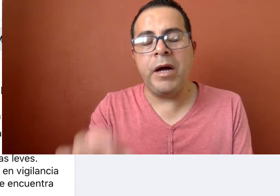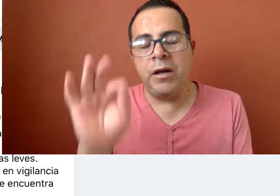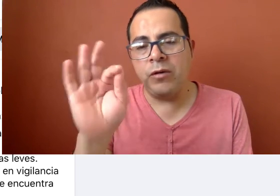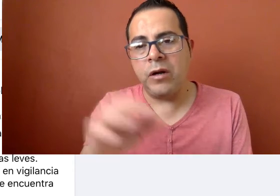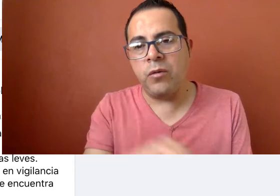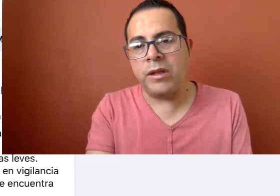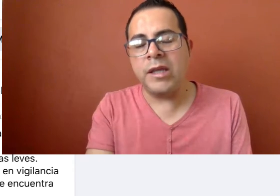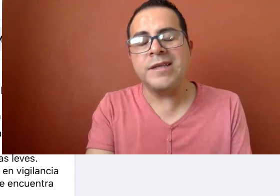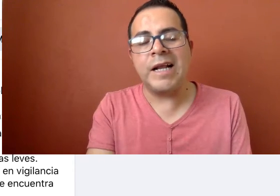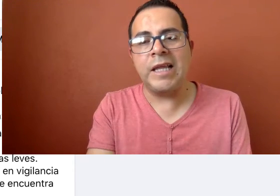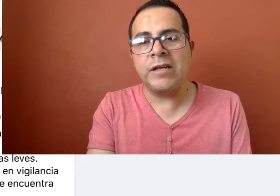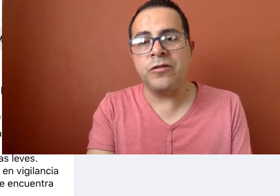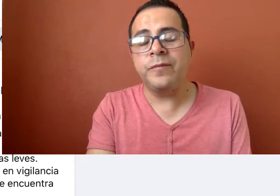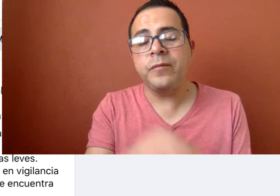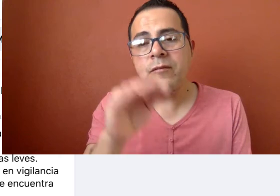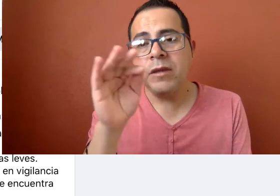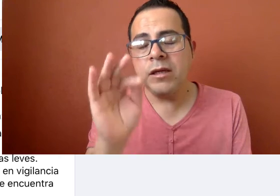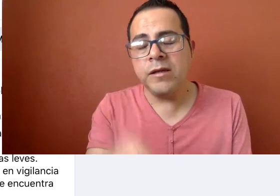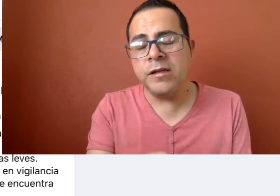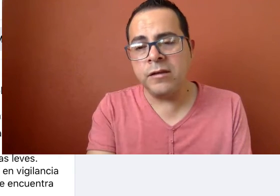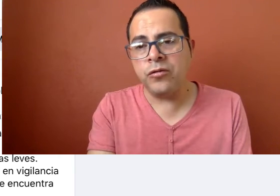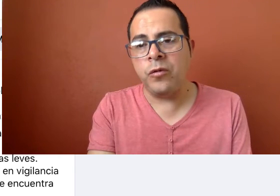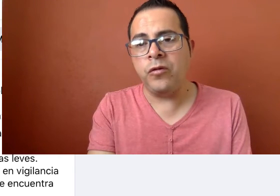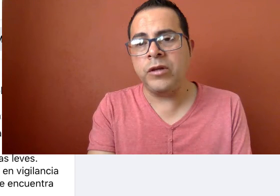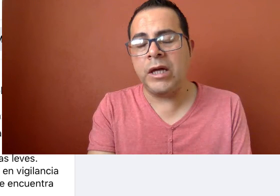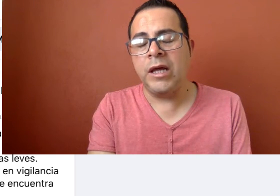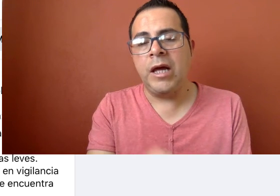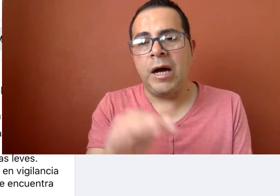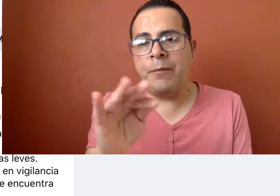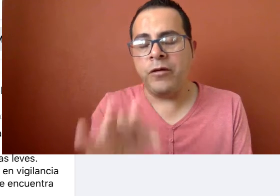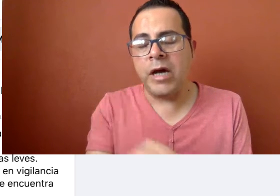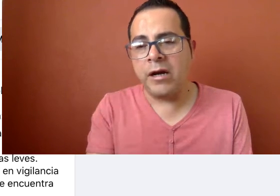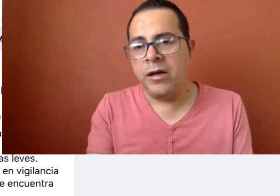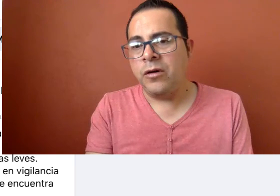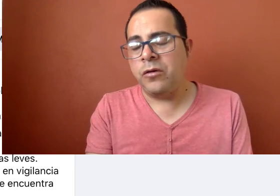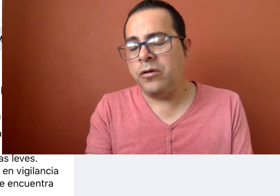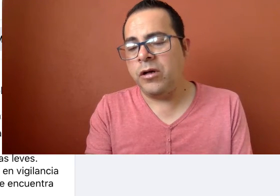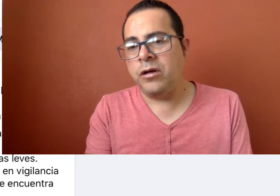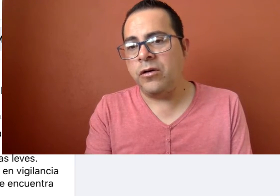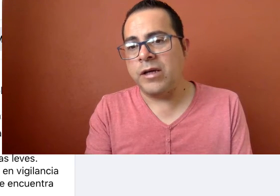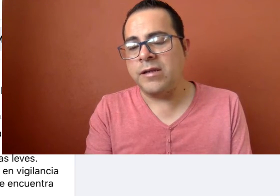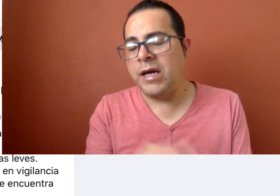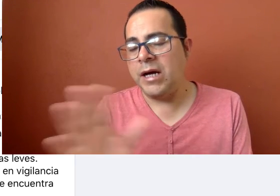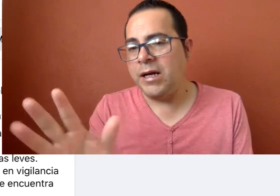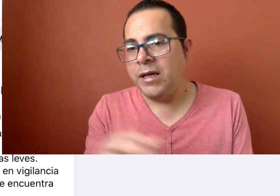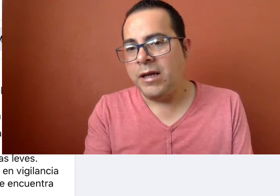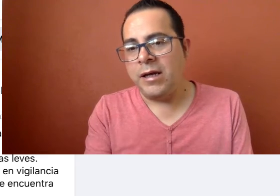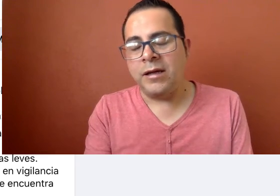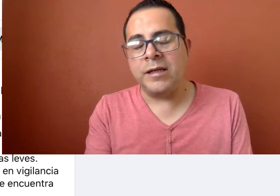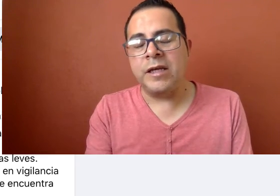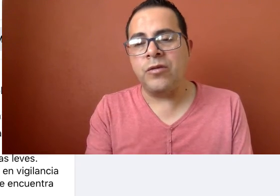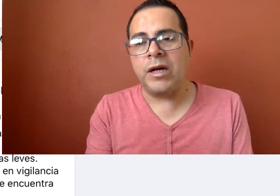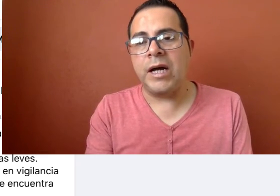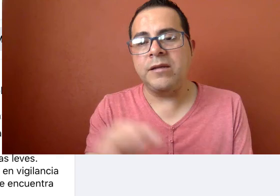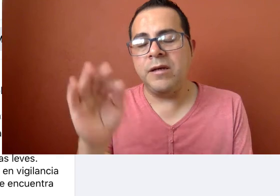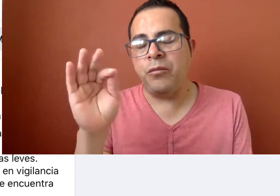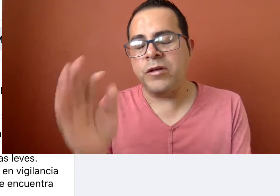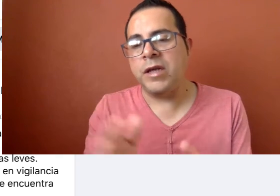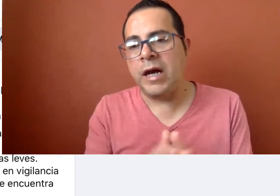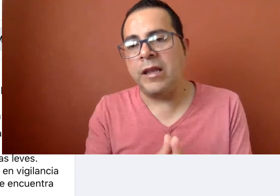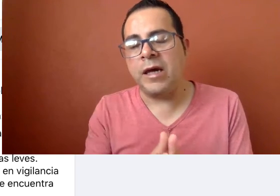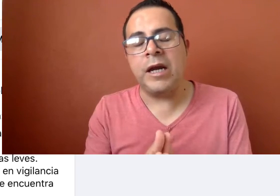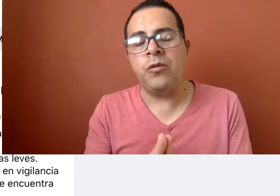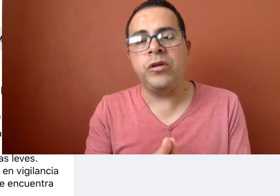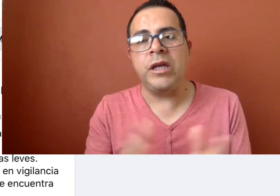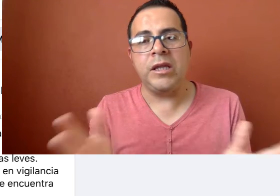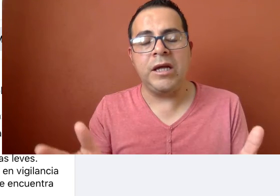de PayPal, una cuenta de Saldazo. Si es su voluntad apoyar con lo que sea que esté a su alcance, pues